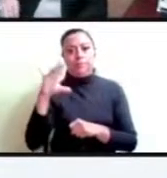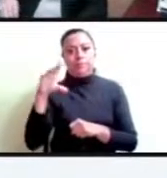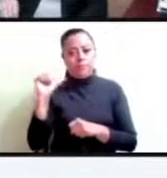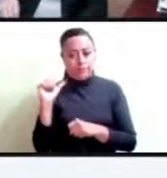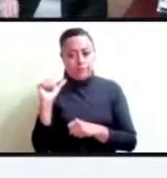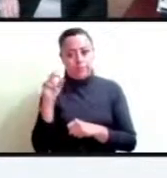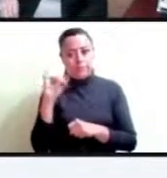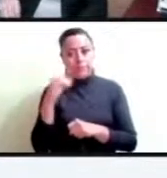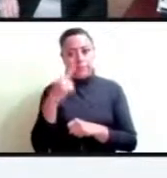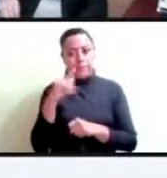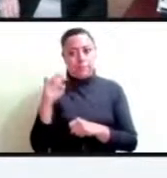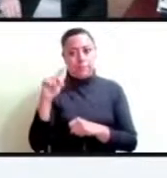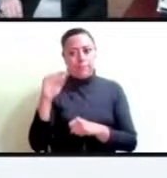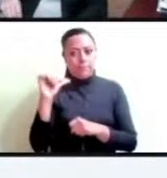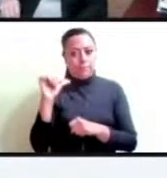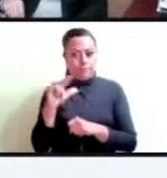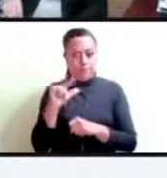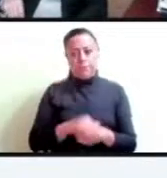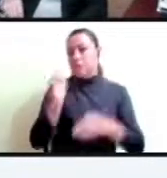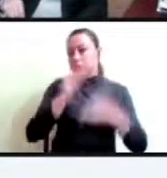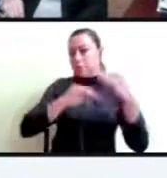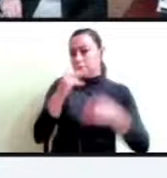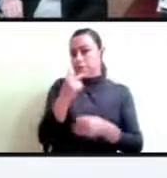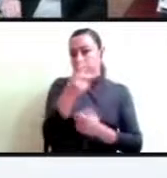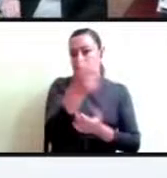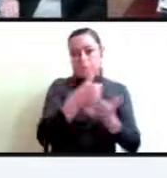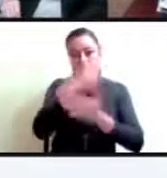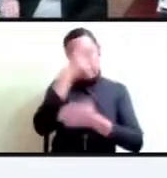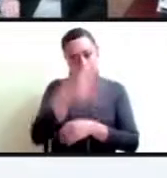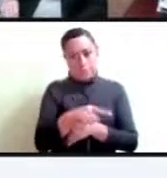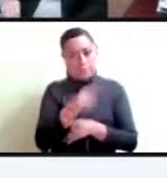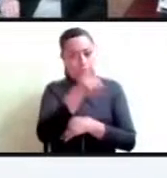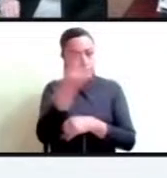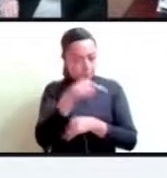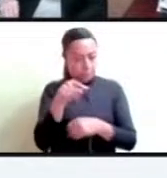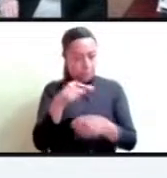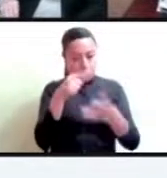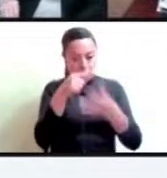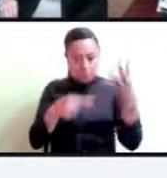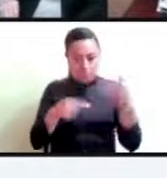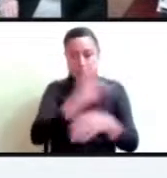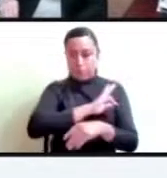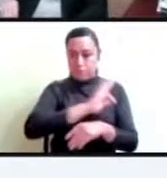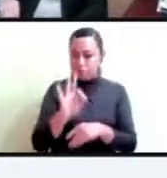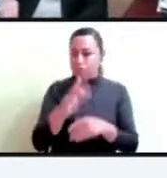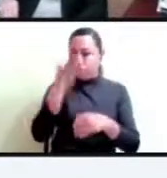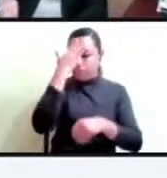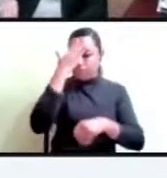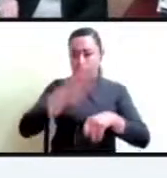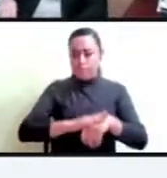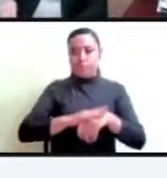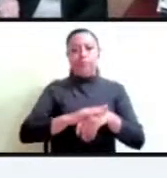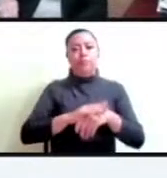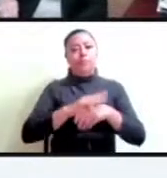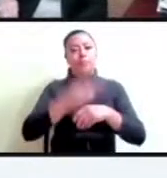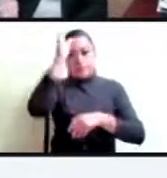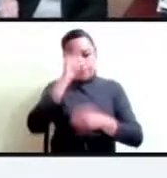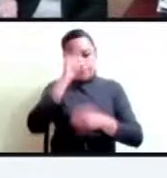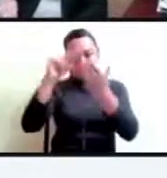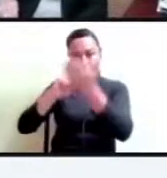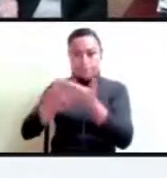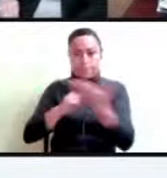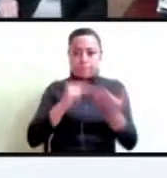de la Ciudad de México, a que en la medida de sus posibilidades consideren llevar a cabo convenios de colaboración con las